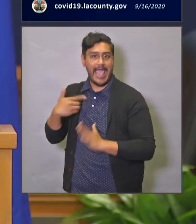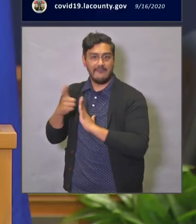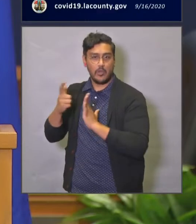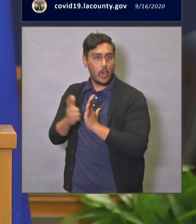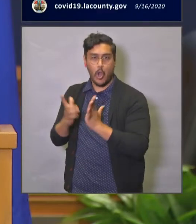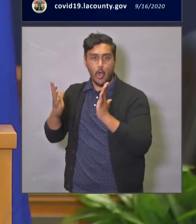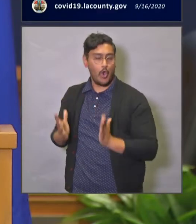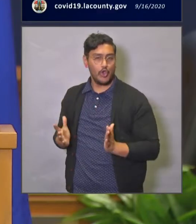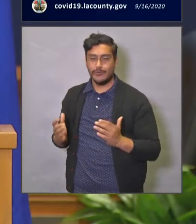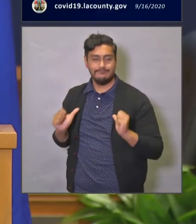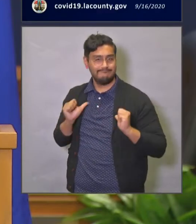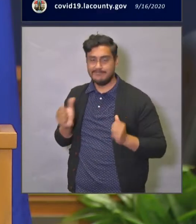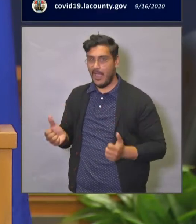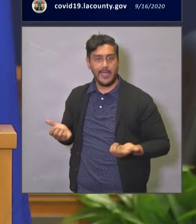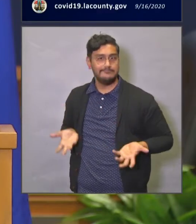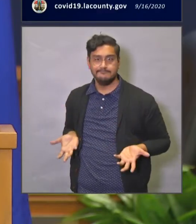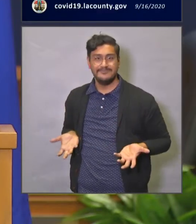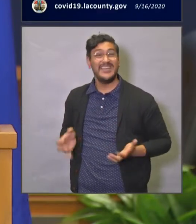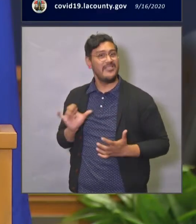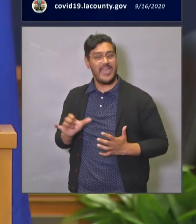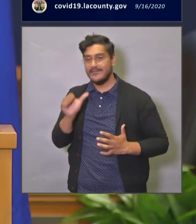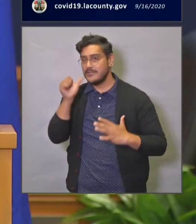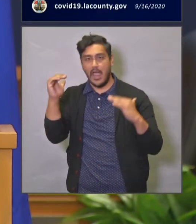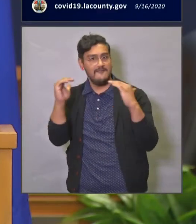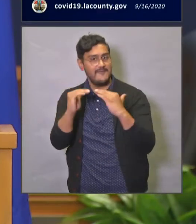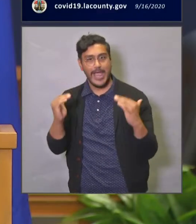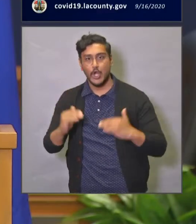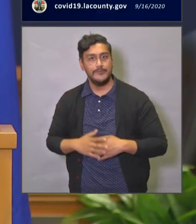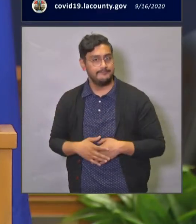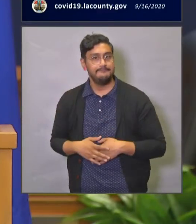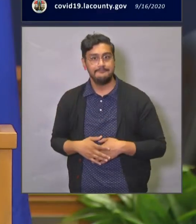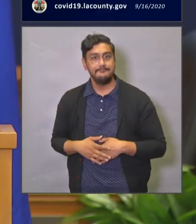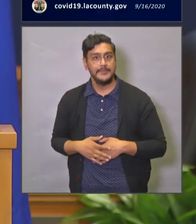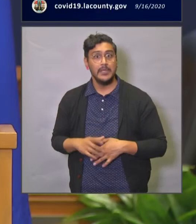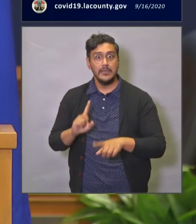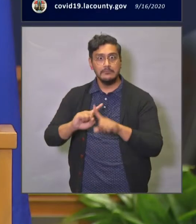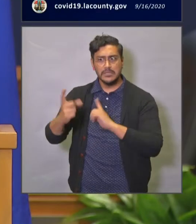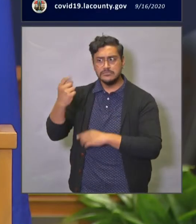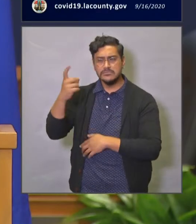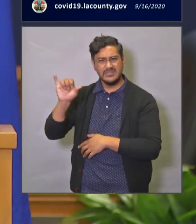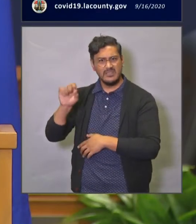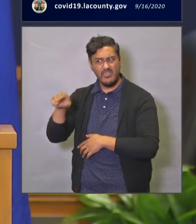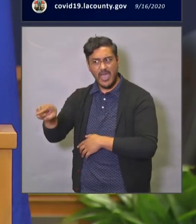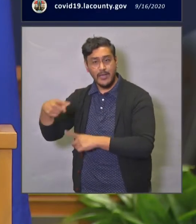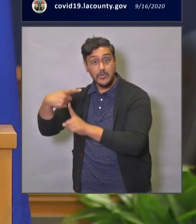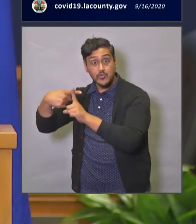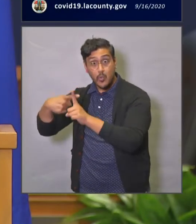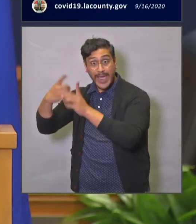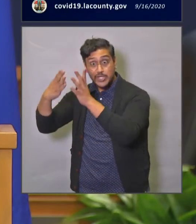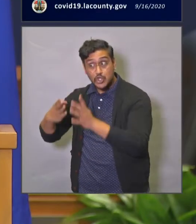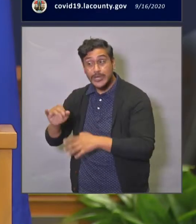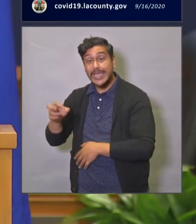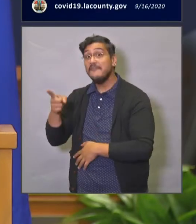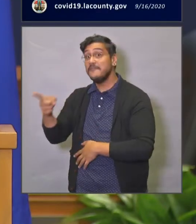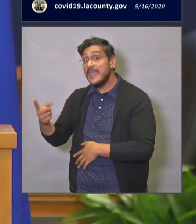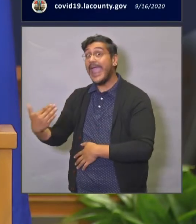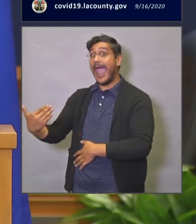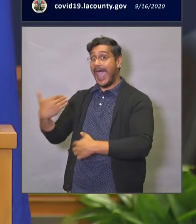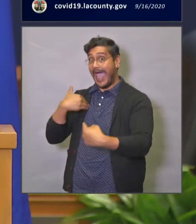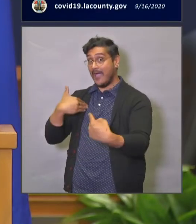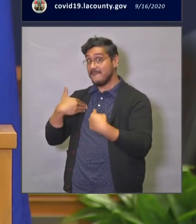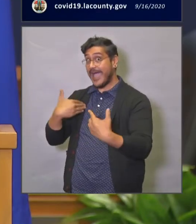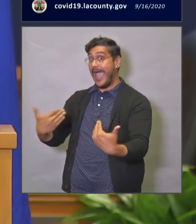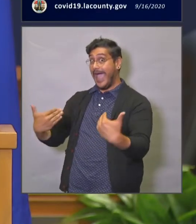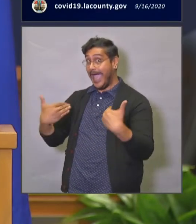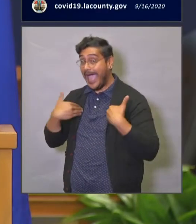Esto también es una injusticia, pero sabemos que cuando renteros tienen acceso a ayuda legal, es